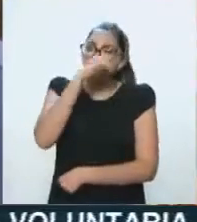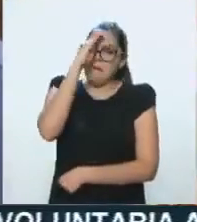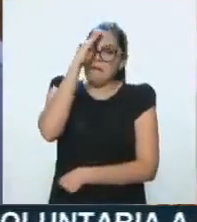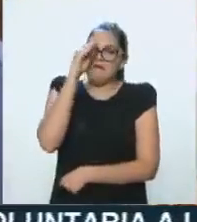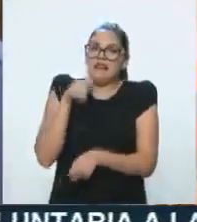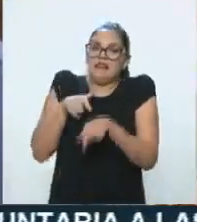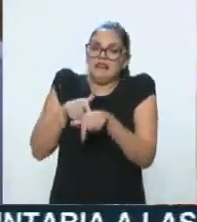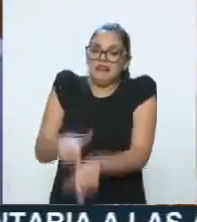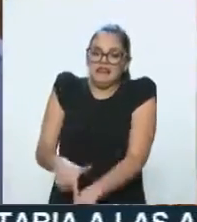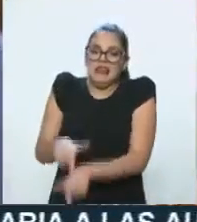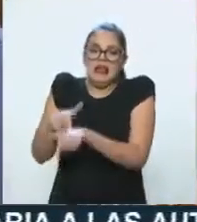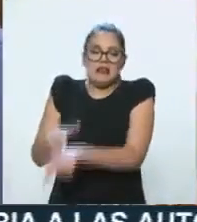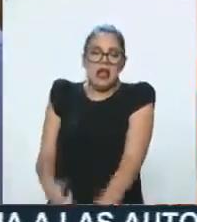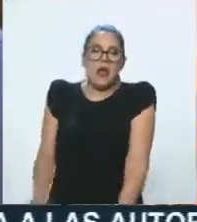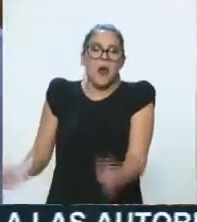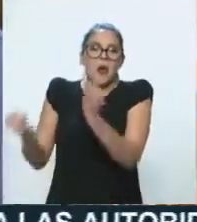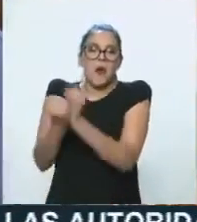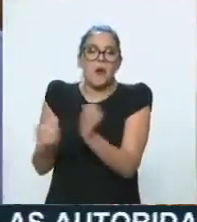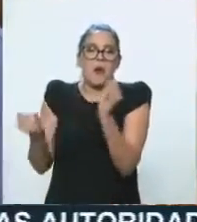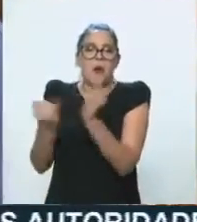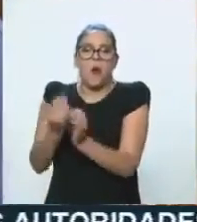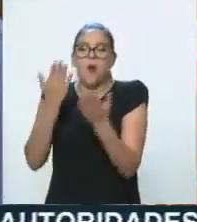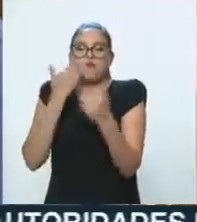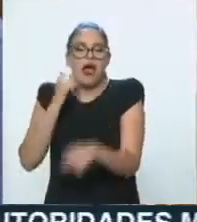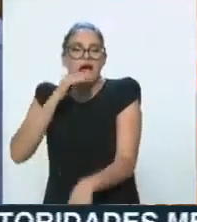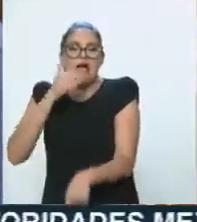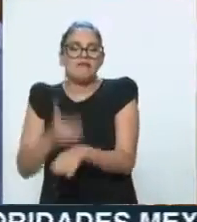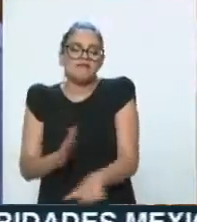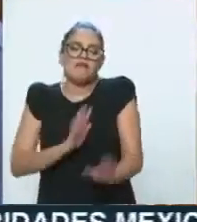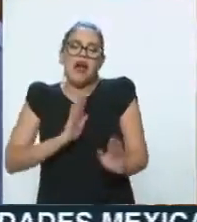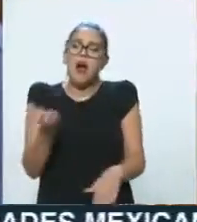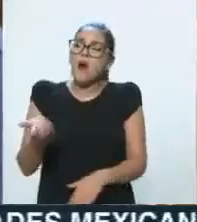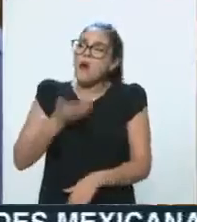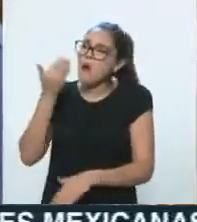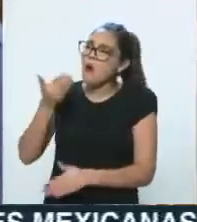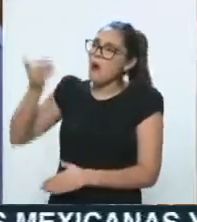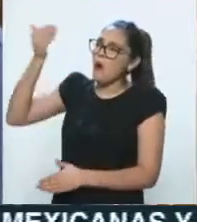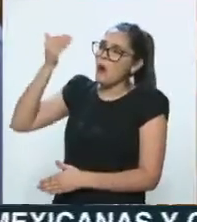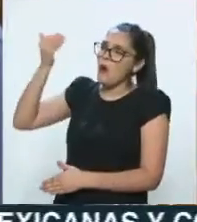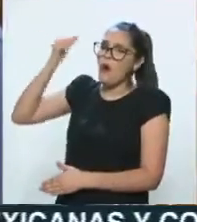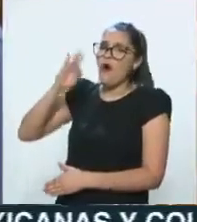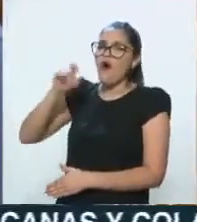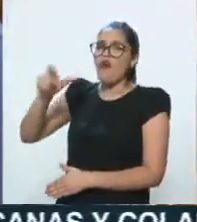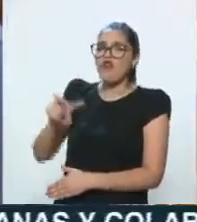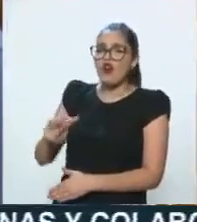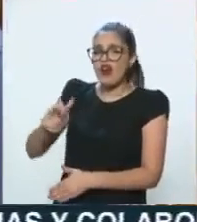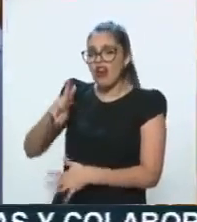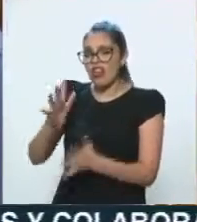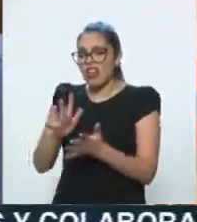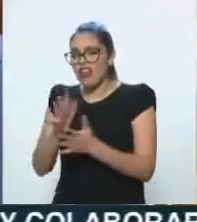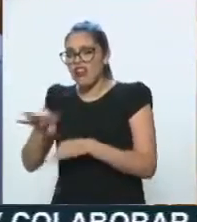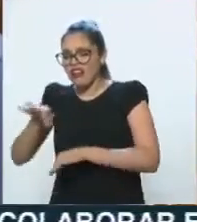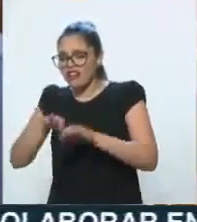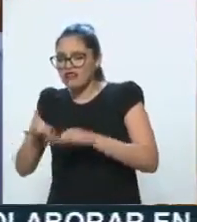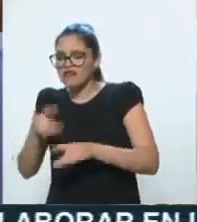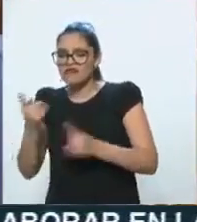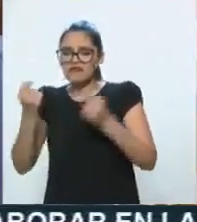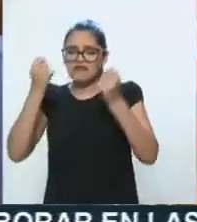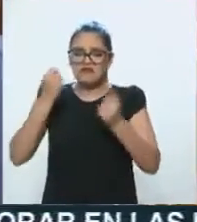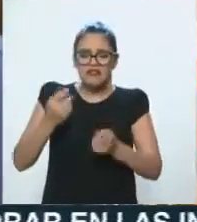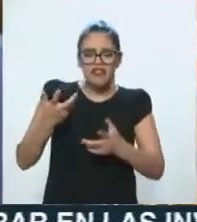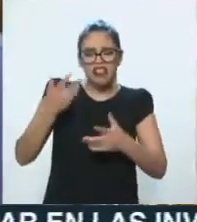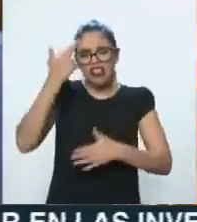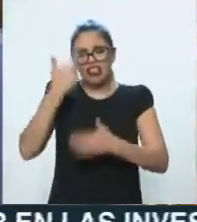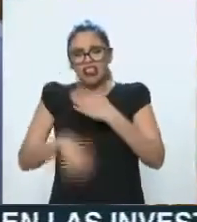seguir la impunidad en los siguientes gobiernos se había hecho ya una tradición desde fox que cada vez que cambiaba un